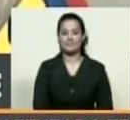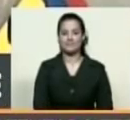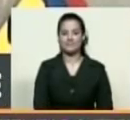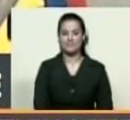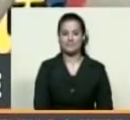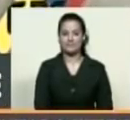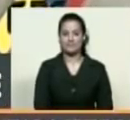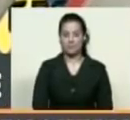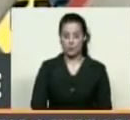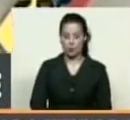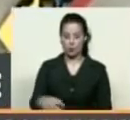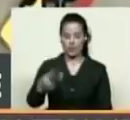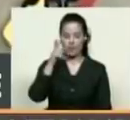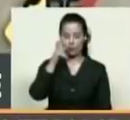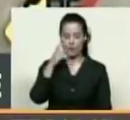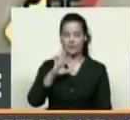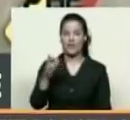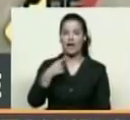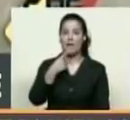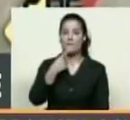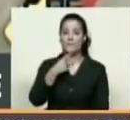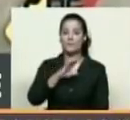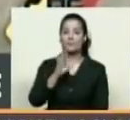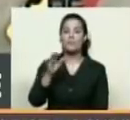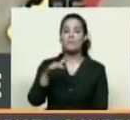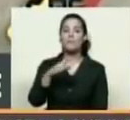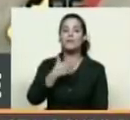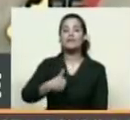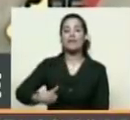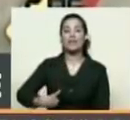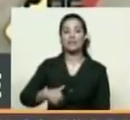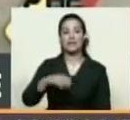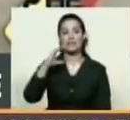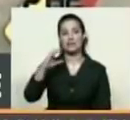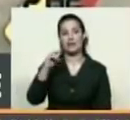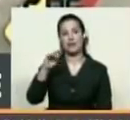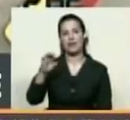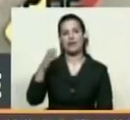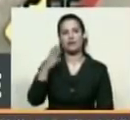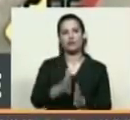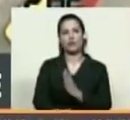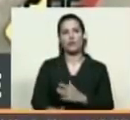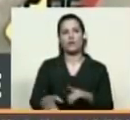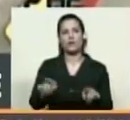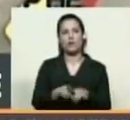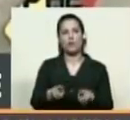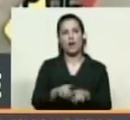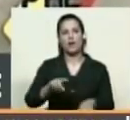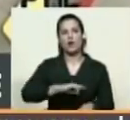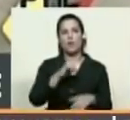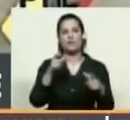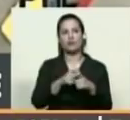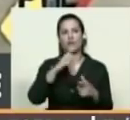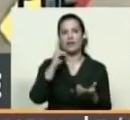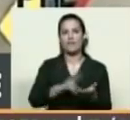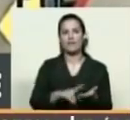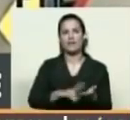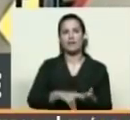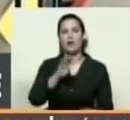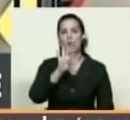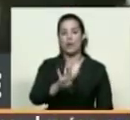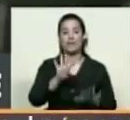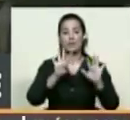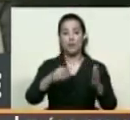Escuchamos palabras de la Presidenta del Consejo Nacional Electoral en relación a lo que será la entrega a la Comisión de la Verdad de 49 expedientes